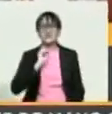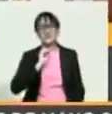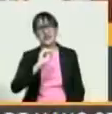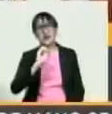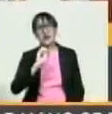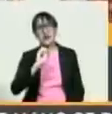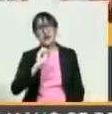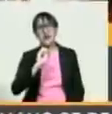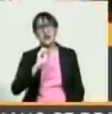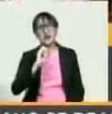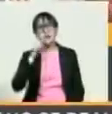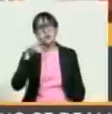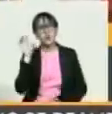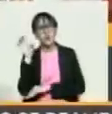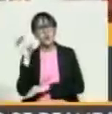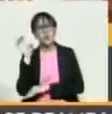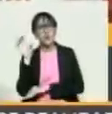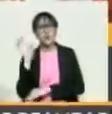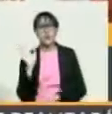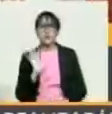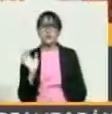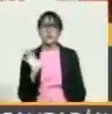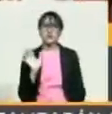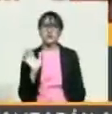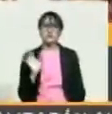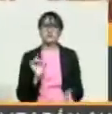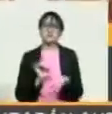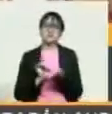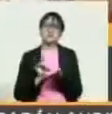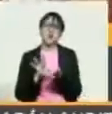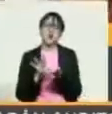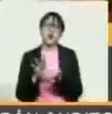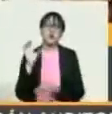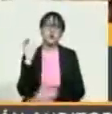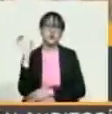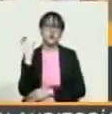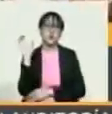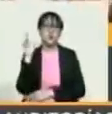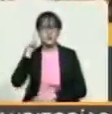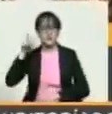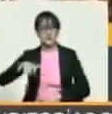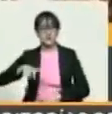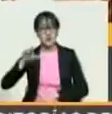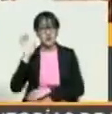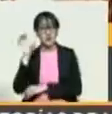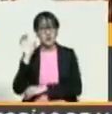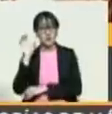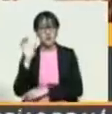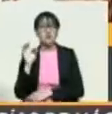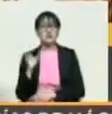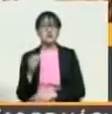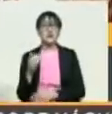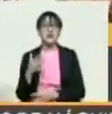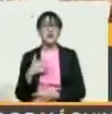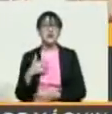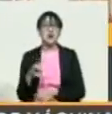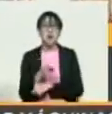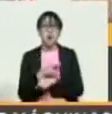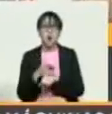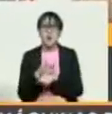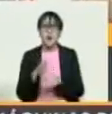chofer afuera que viene a guardar